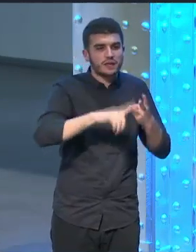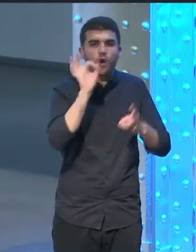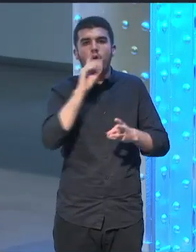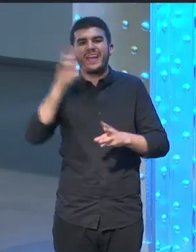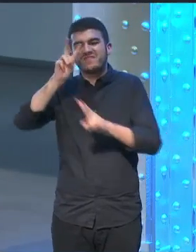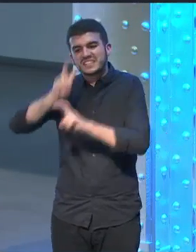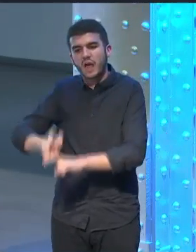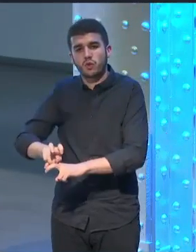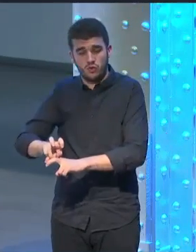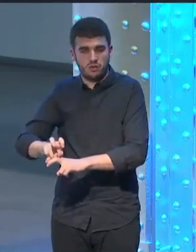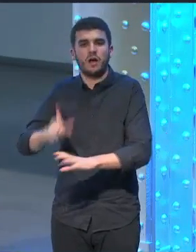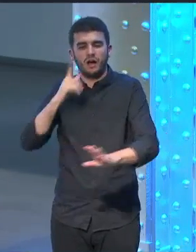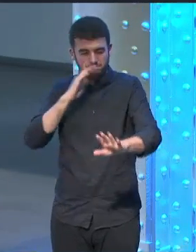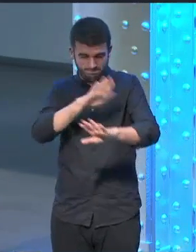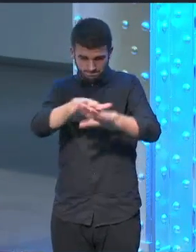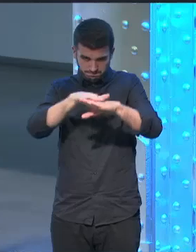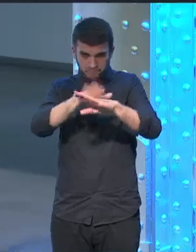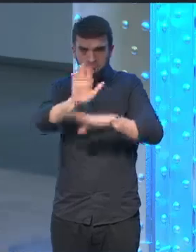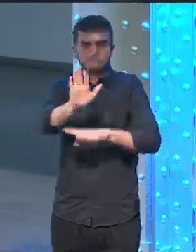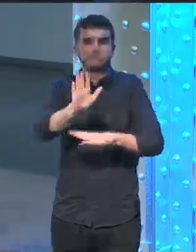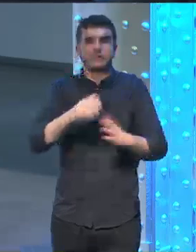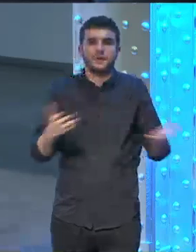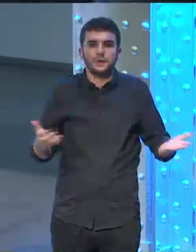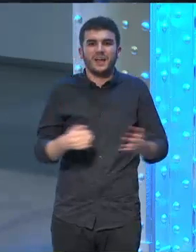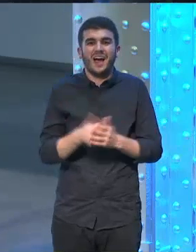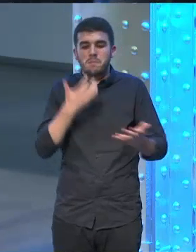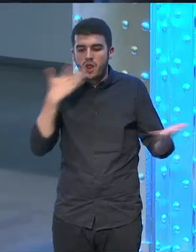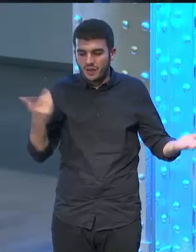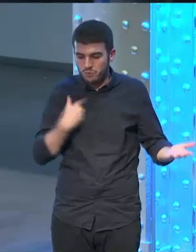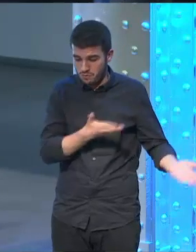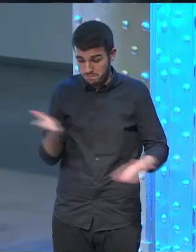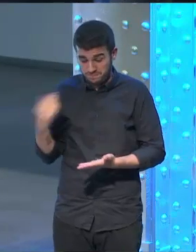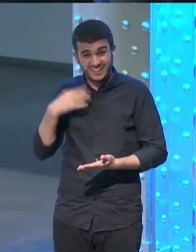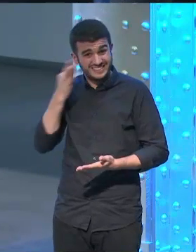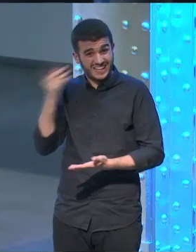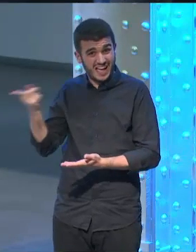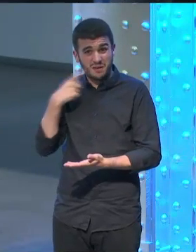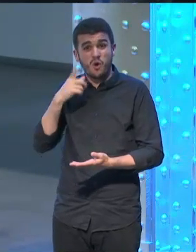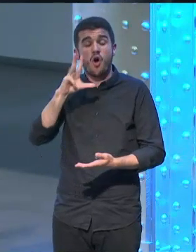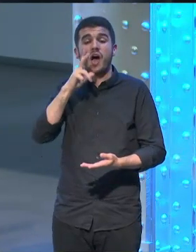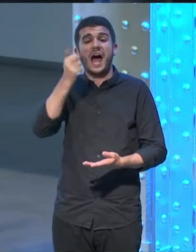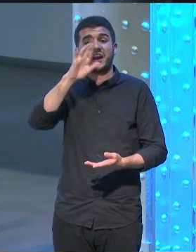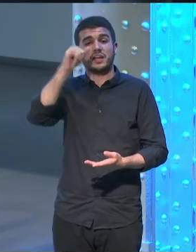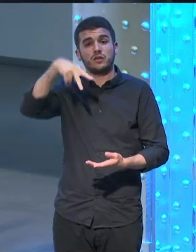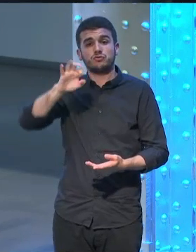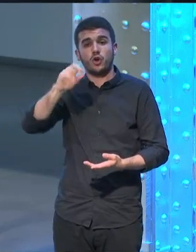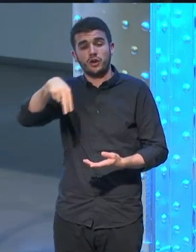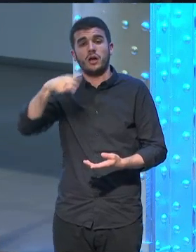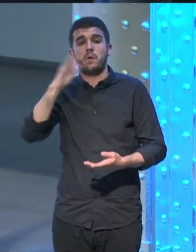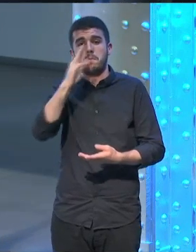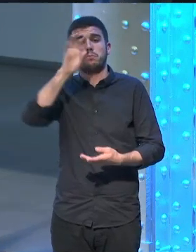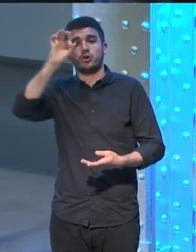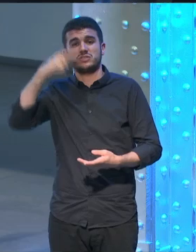investigación, pero verán, cuando, por ejemplo, esta chica que escribió en Huffington Post un artículo estupendo que yo recomiendo que